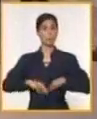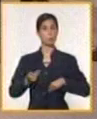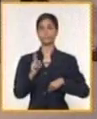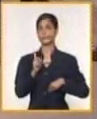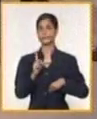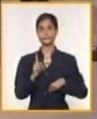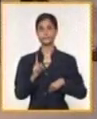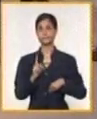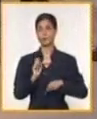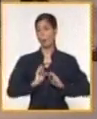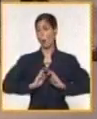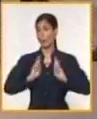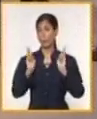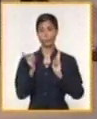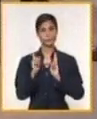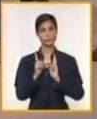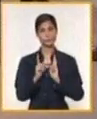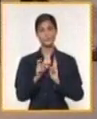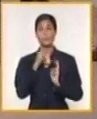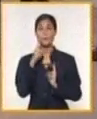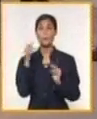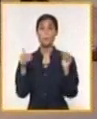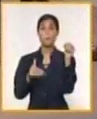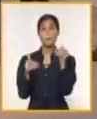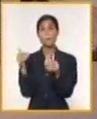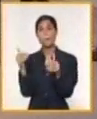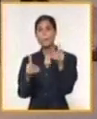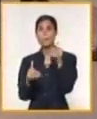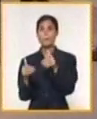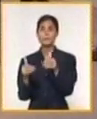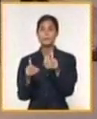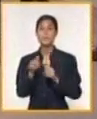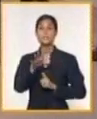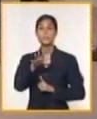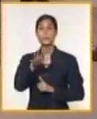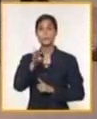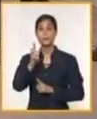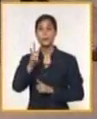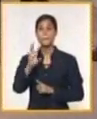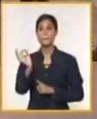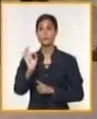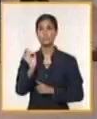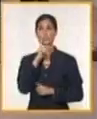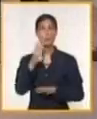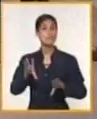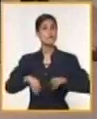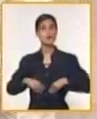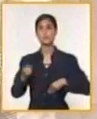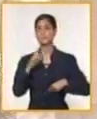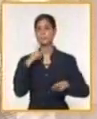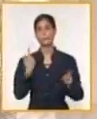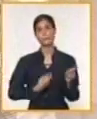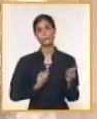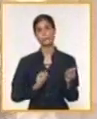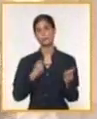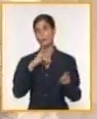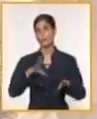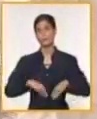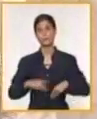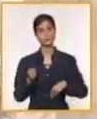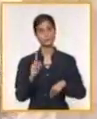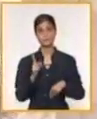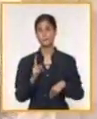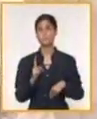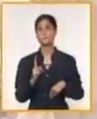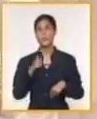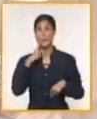dentro de los que participaron, el 53% de los republicanos no está de acuerdo en la guerra. Yo no la voy a comparar, pero las guerras a Estados Unidos le ha